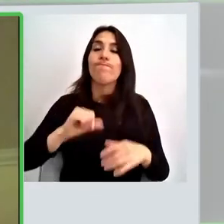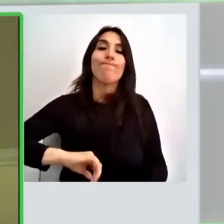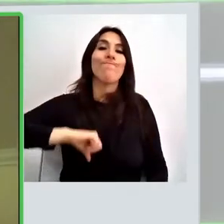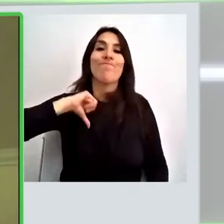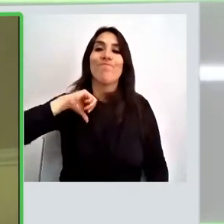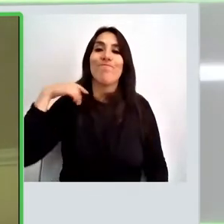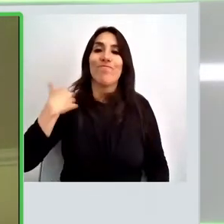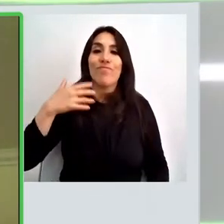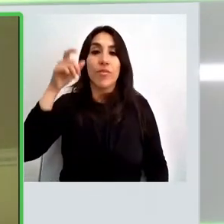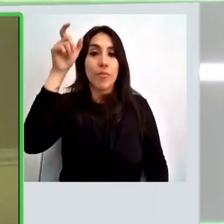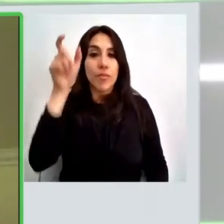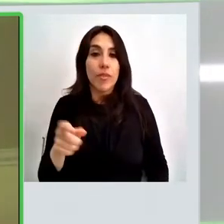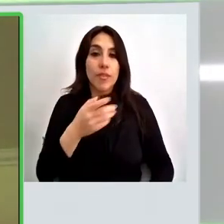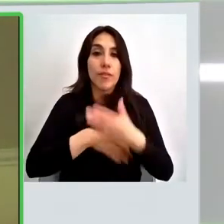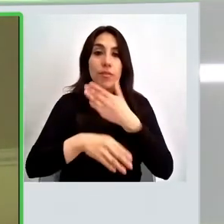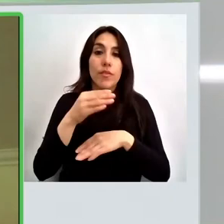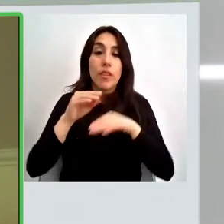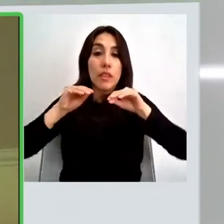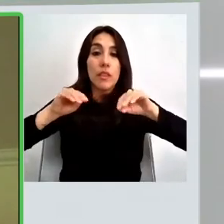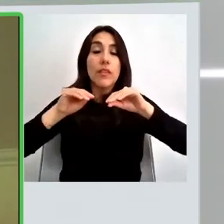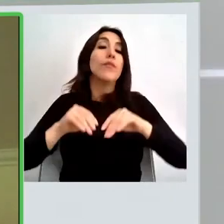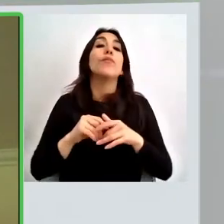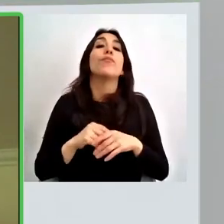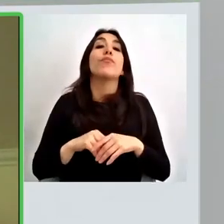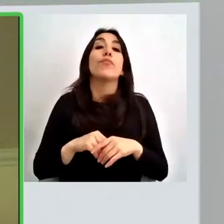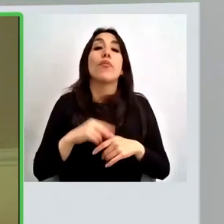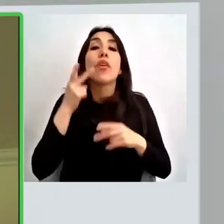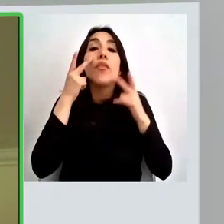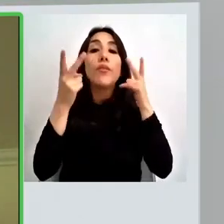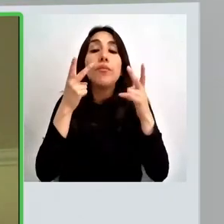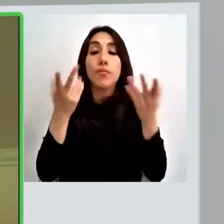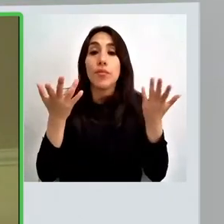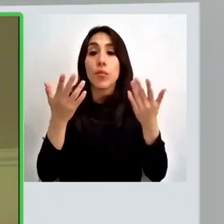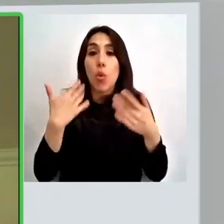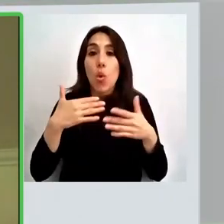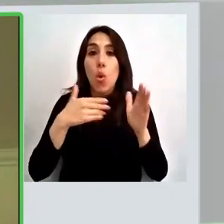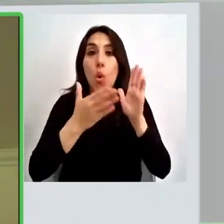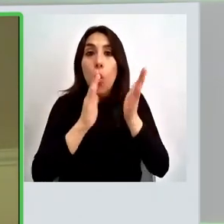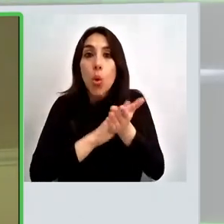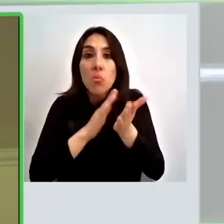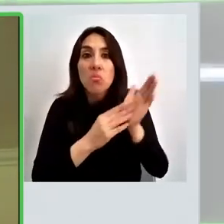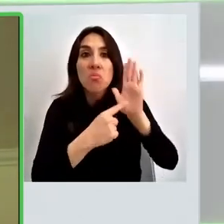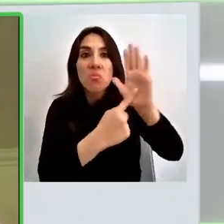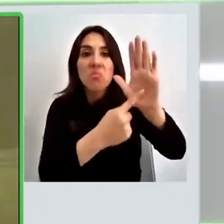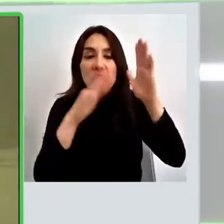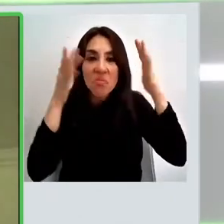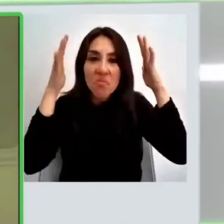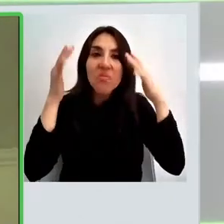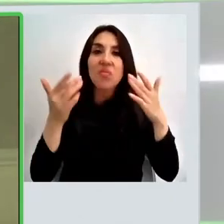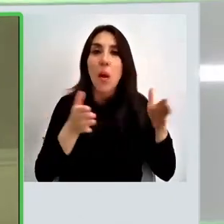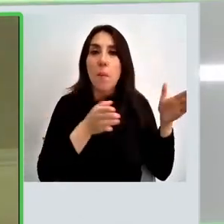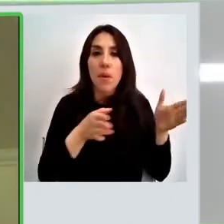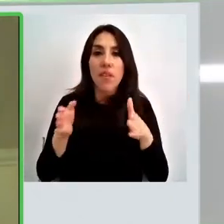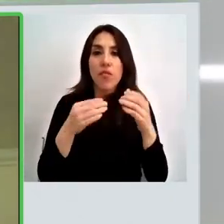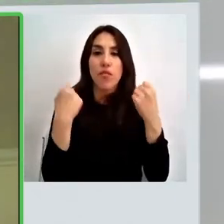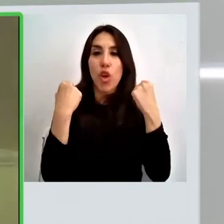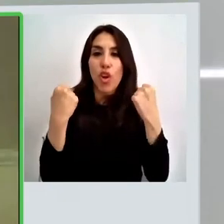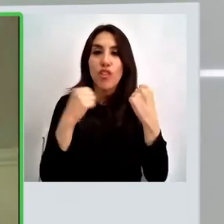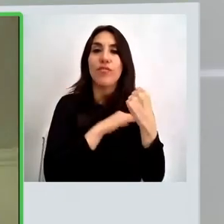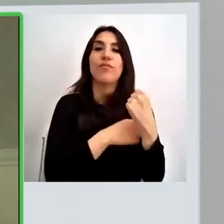dieron cuenta de que toda la fuerza laboral fue mucho más cuál es la palabra más